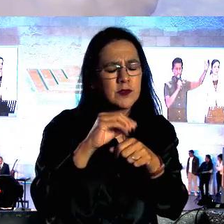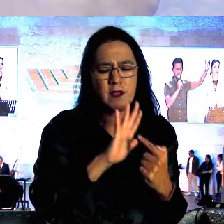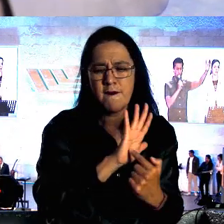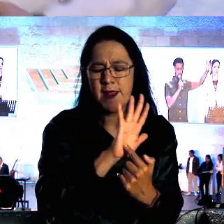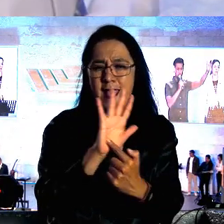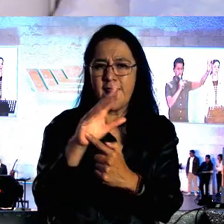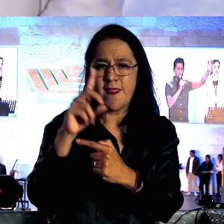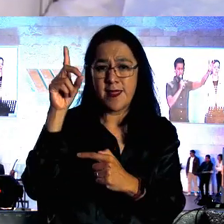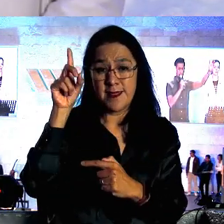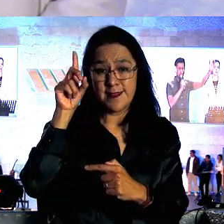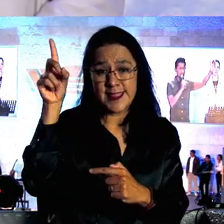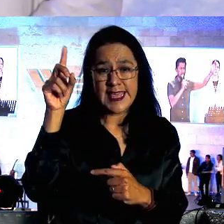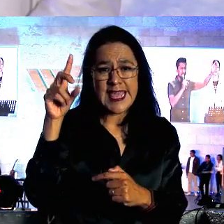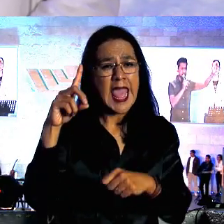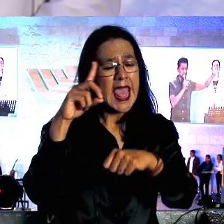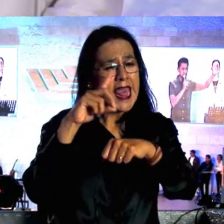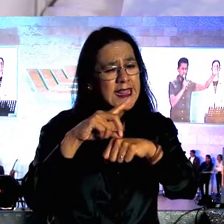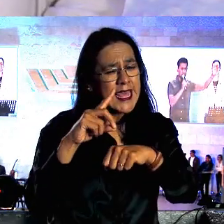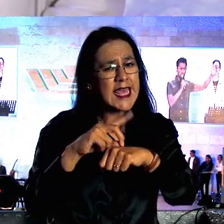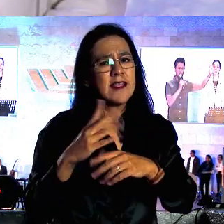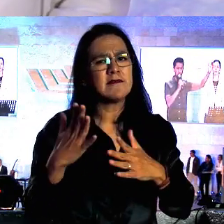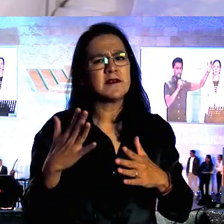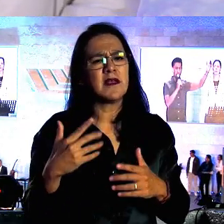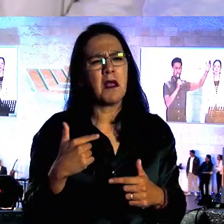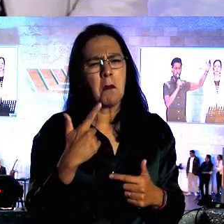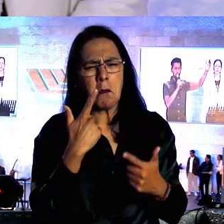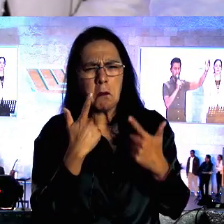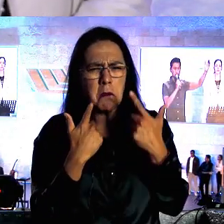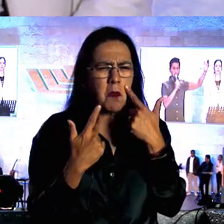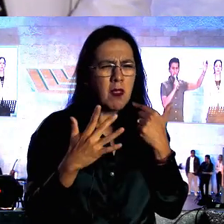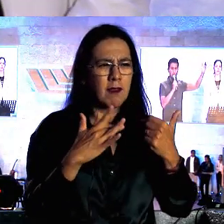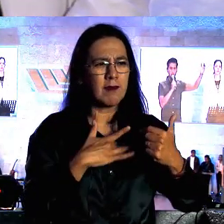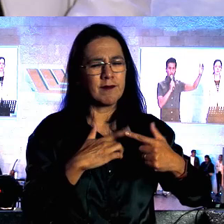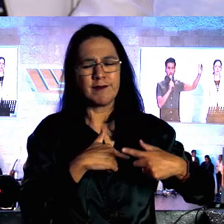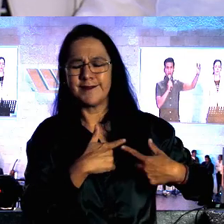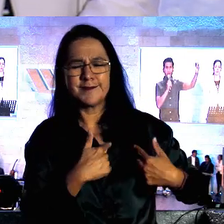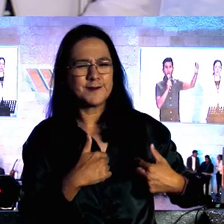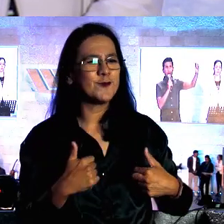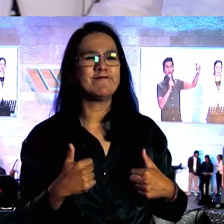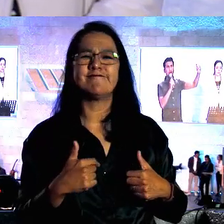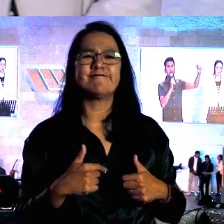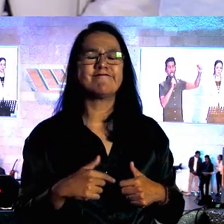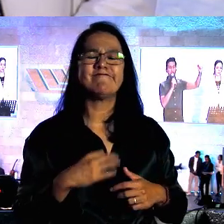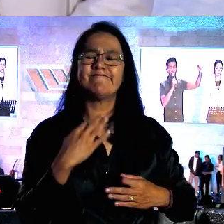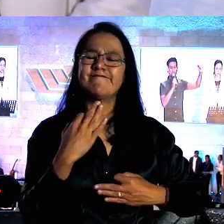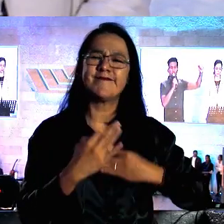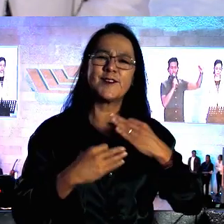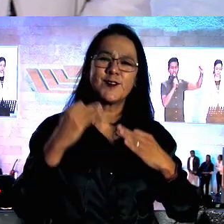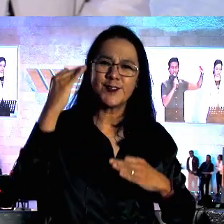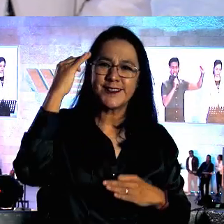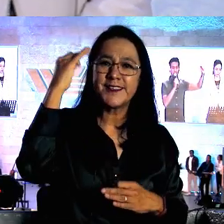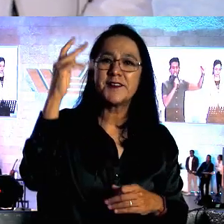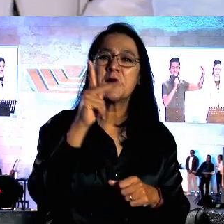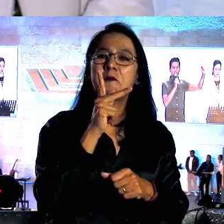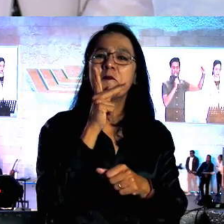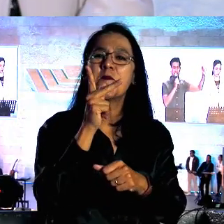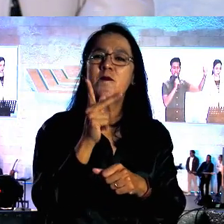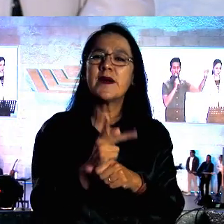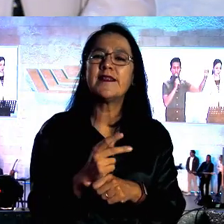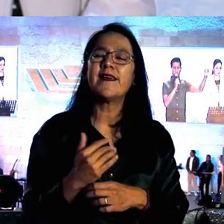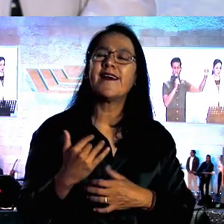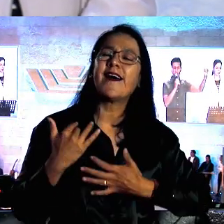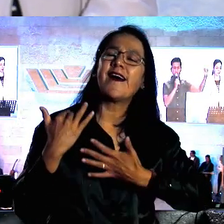estos diezmos que no haya tristeza Señor en nuestro corazón sino que en todo tiempo Padre tengamos ese